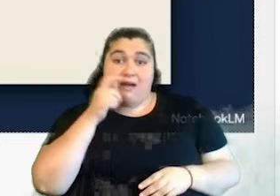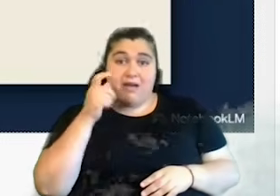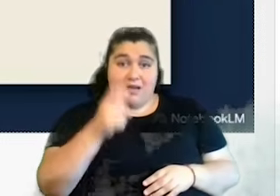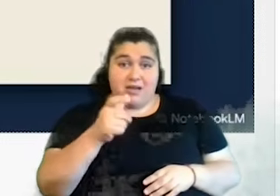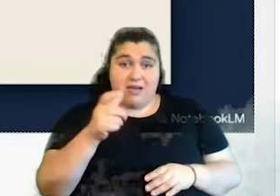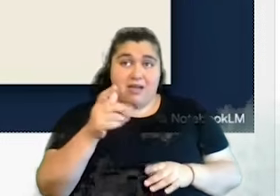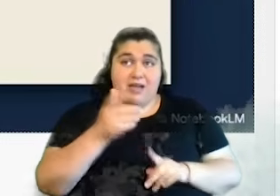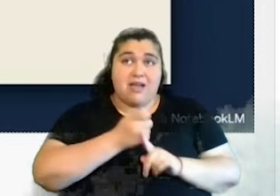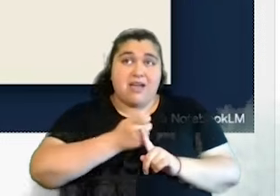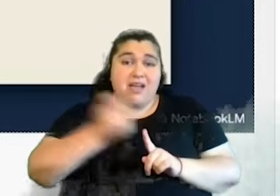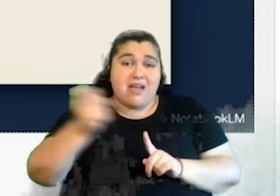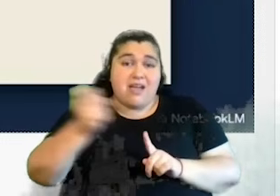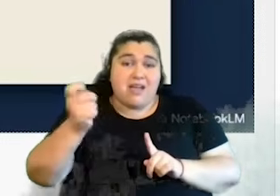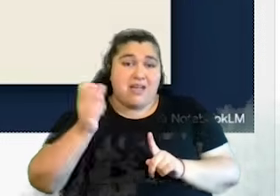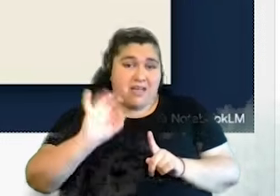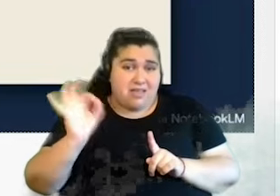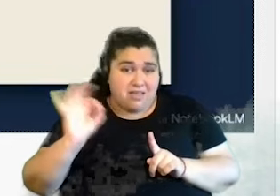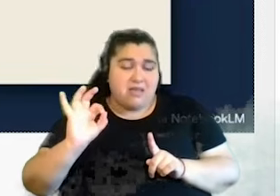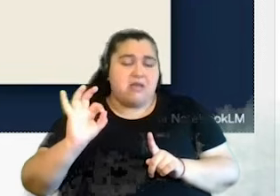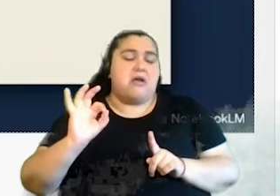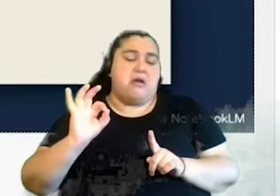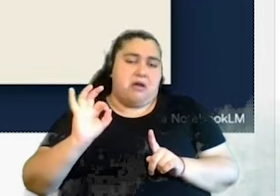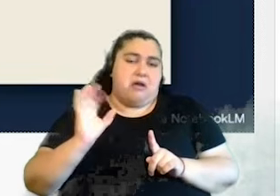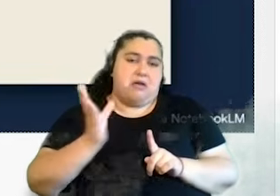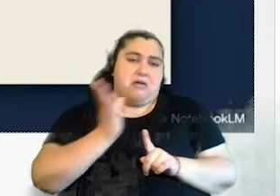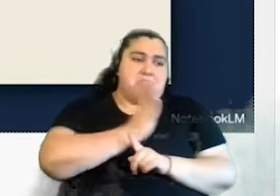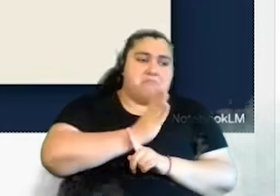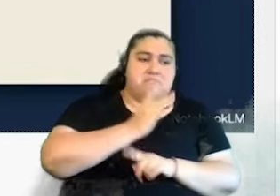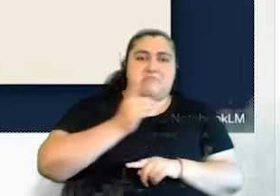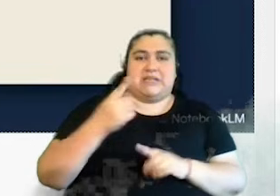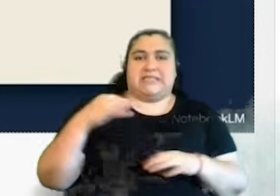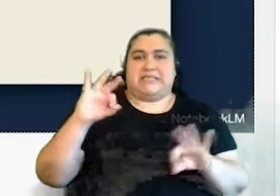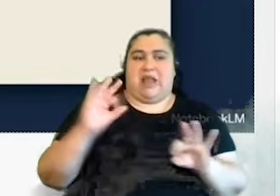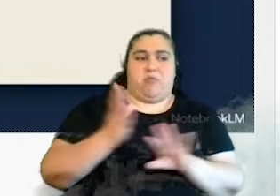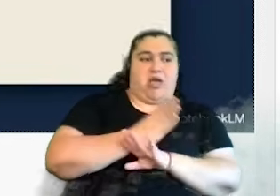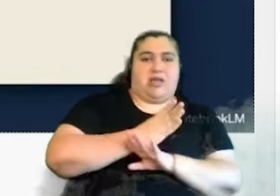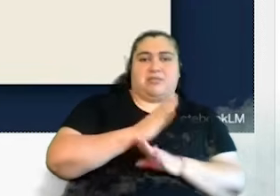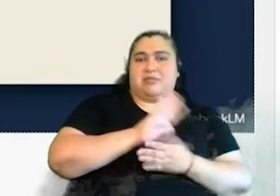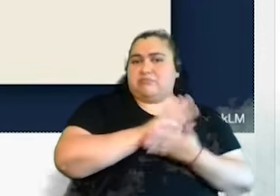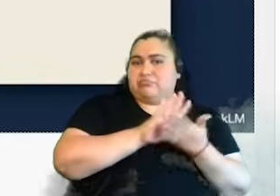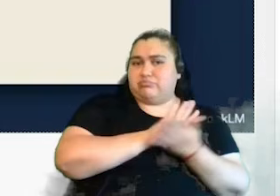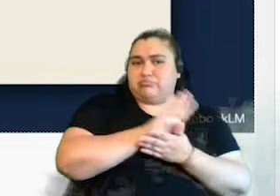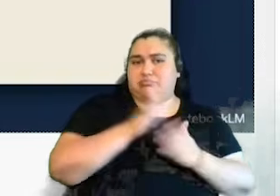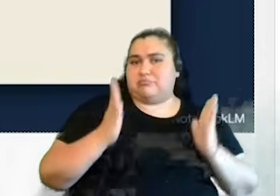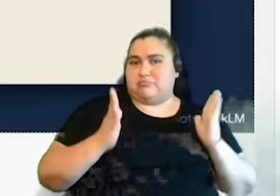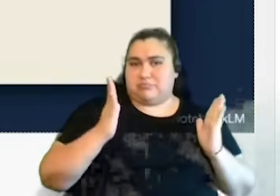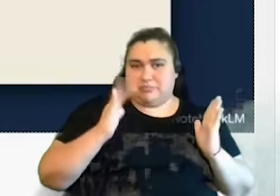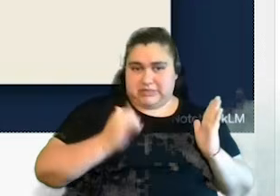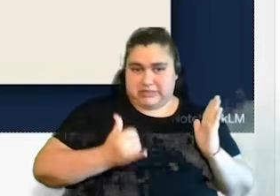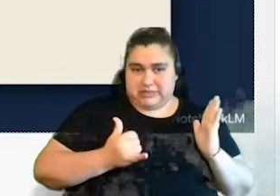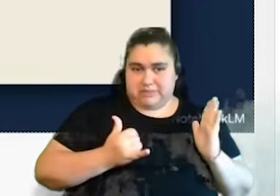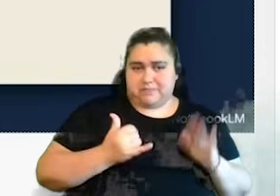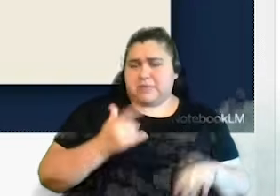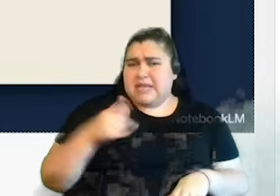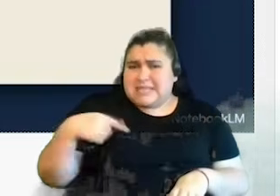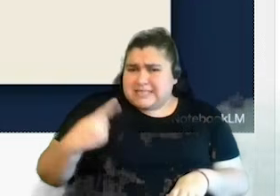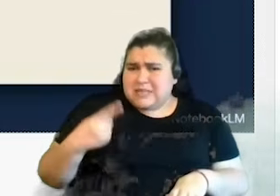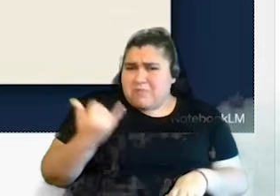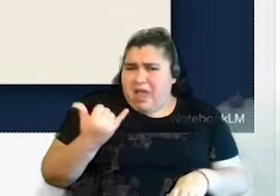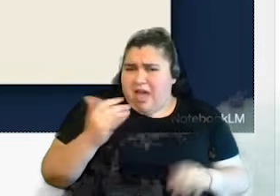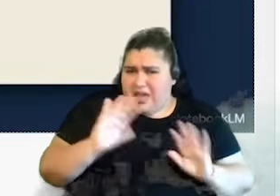penal, ahí es donde el contribuyente tiene la posibilidad, en realidad siempre la tuvo, pero ahora lo que acá establece es, si el contribuyente